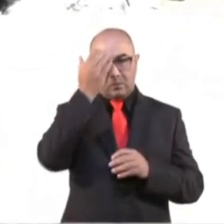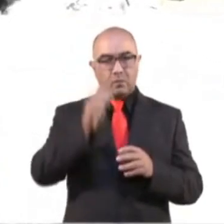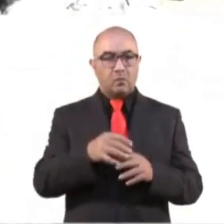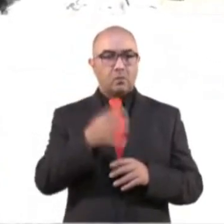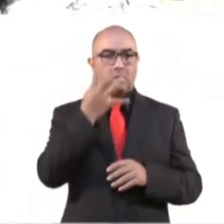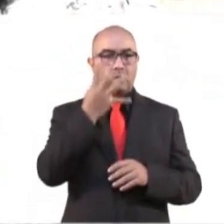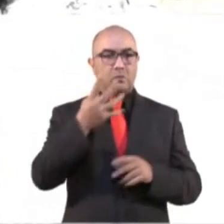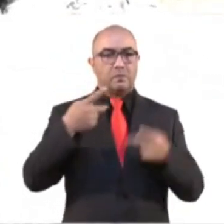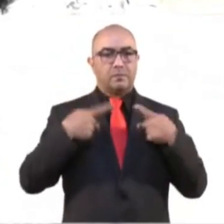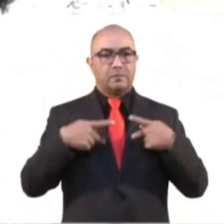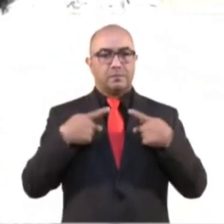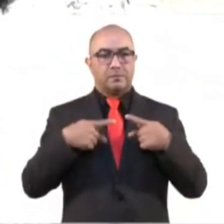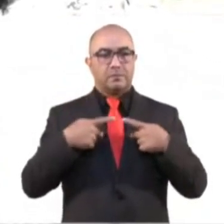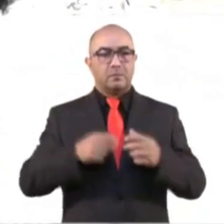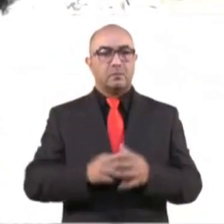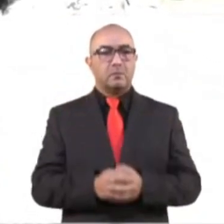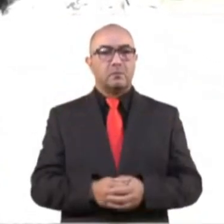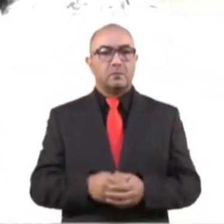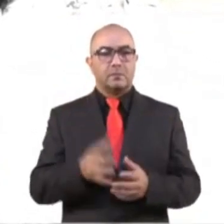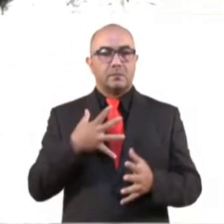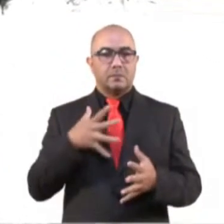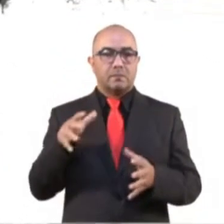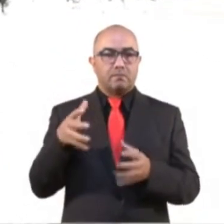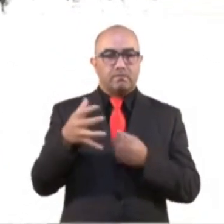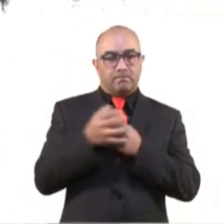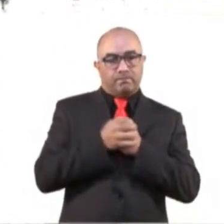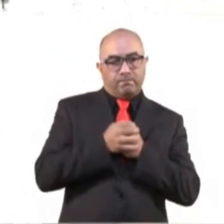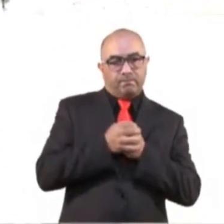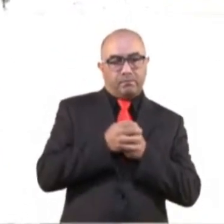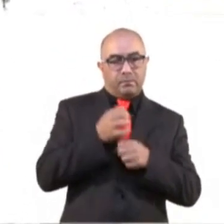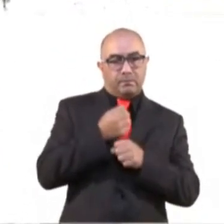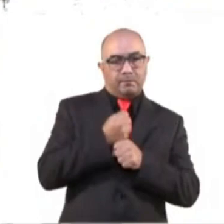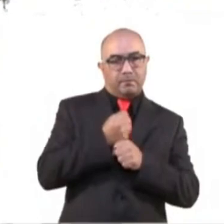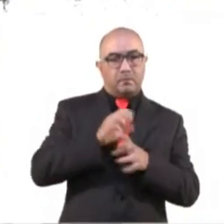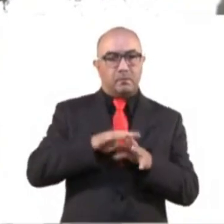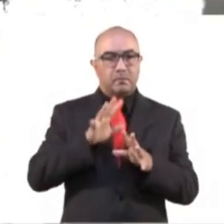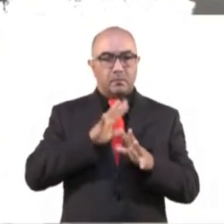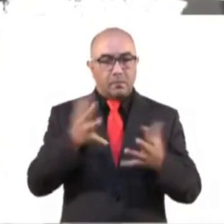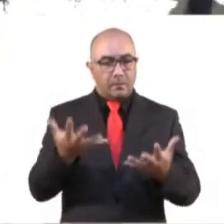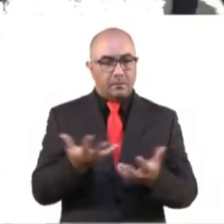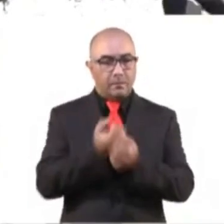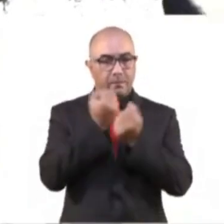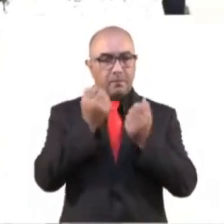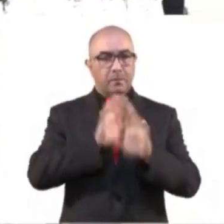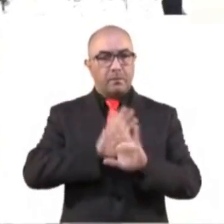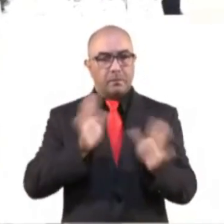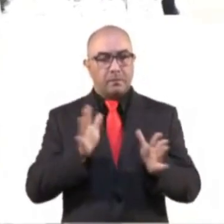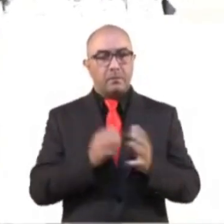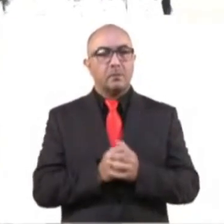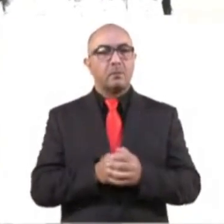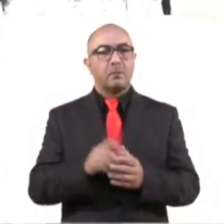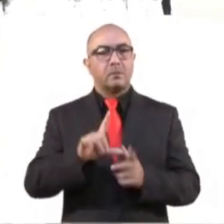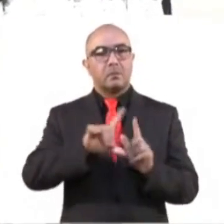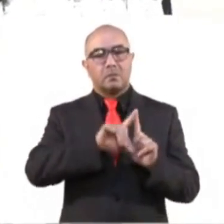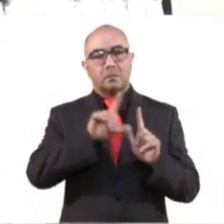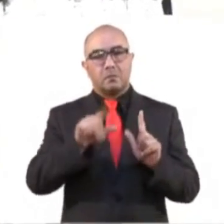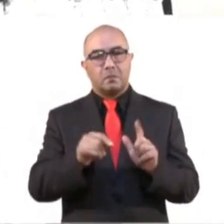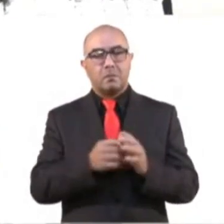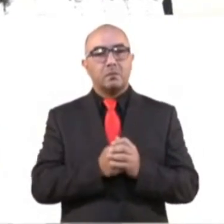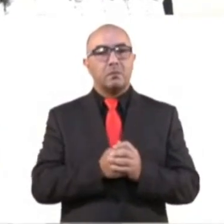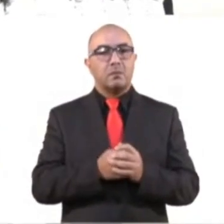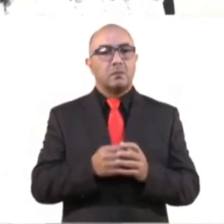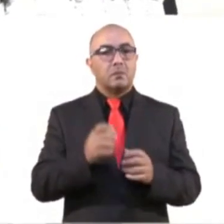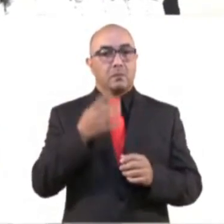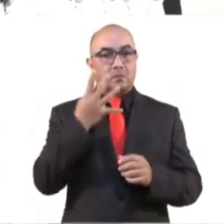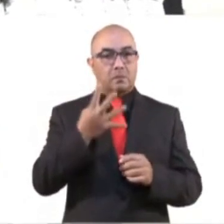cuatro personas quedaron prensadas fueron rescatadas tiempo después las